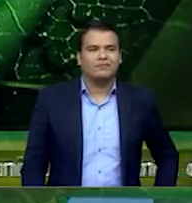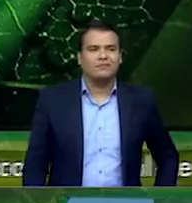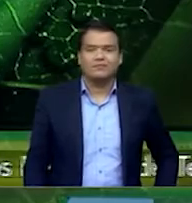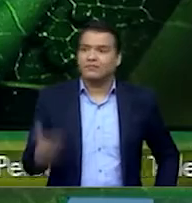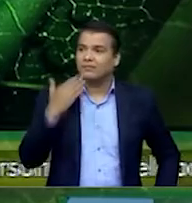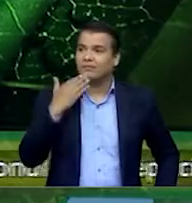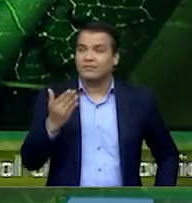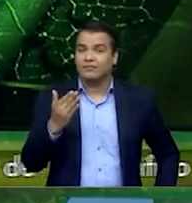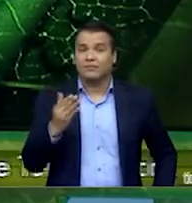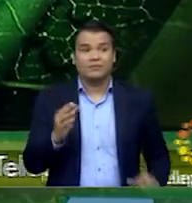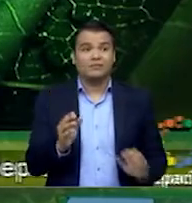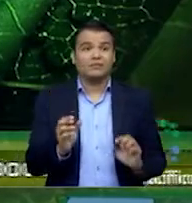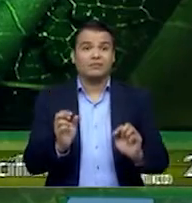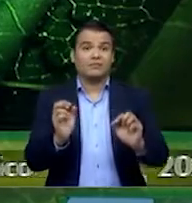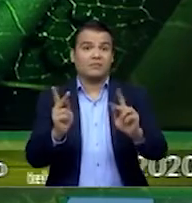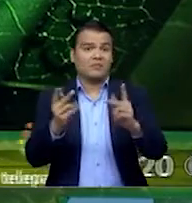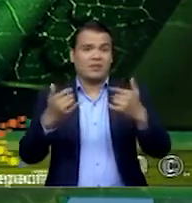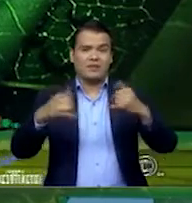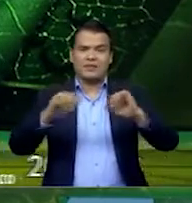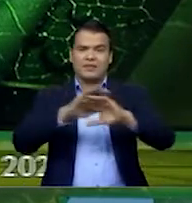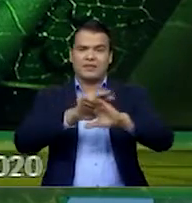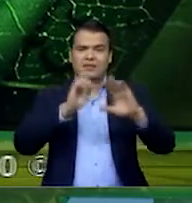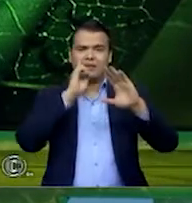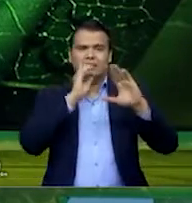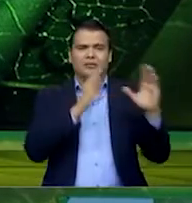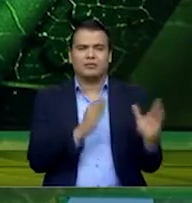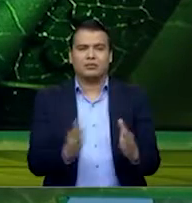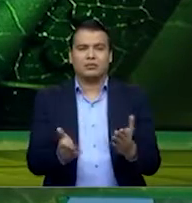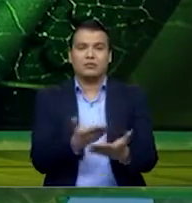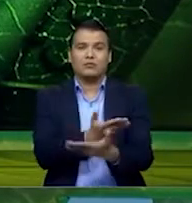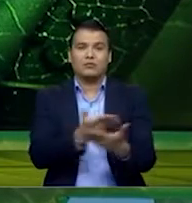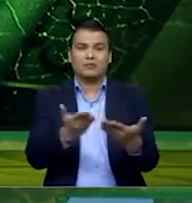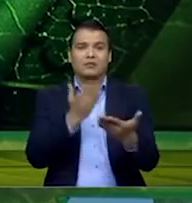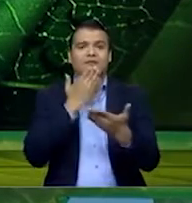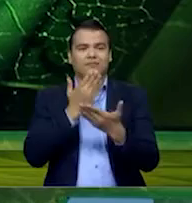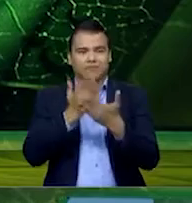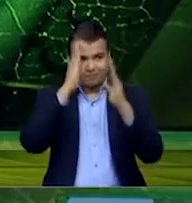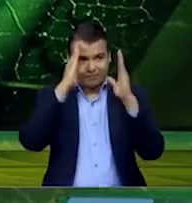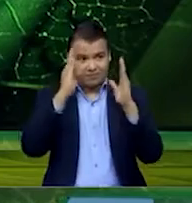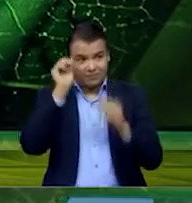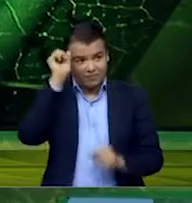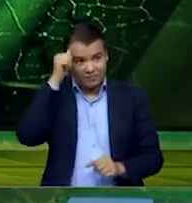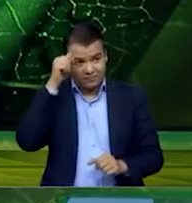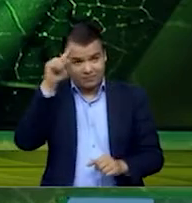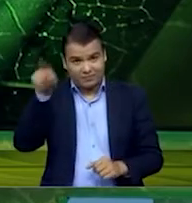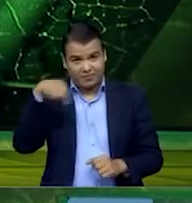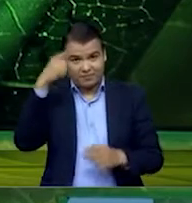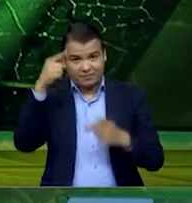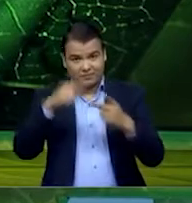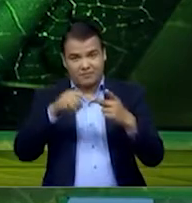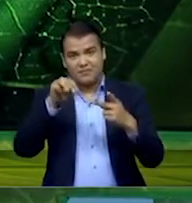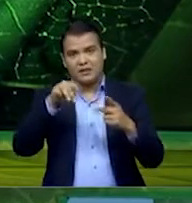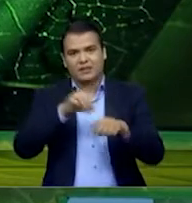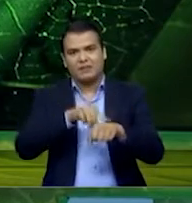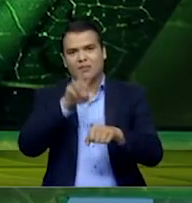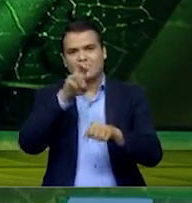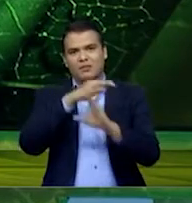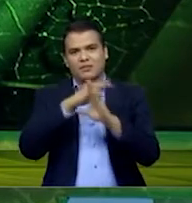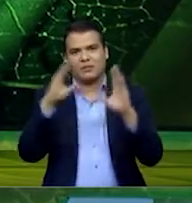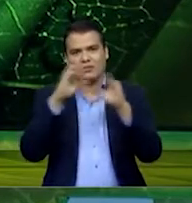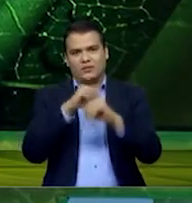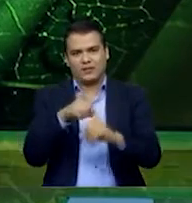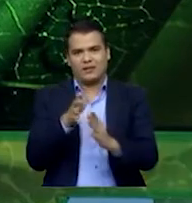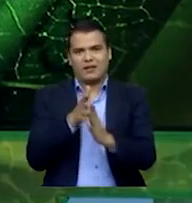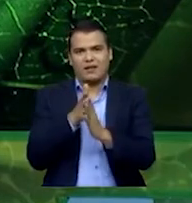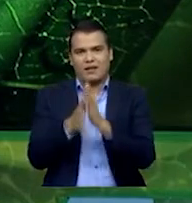muchas gracias wilson se nos ha terminado el tiempo por hoy agradecemos su compañía y recuerden que nos vemos el próximo martes a las 7 y 30 de la noche